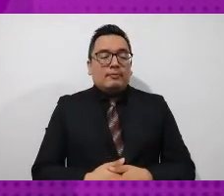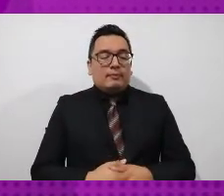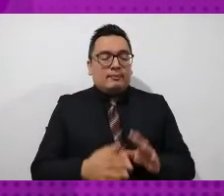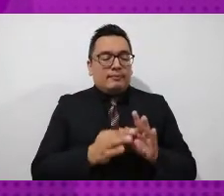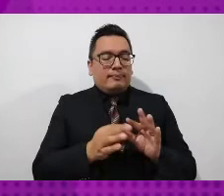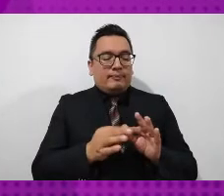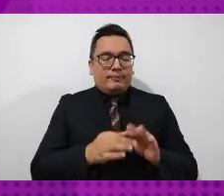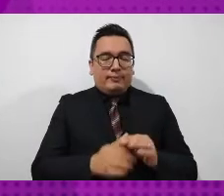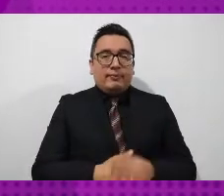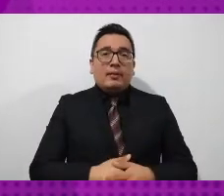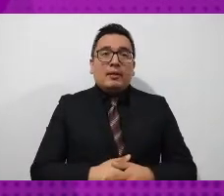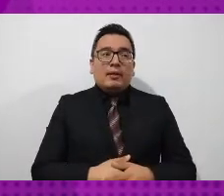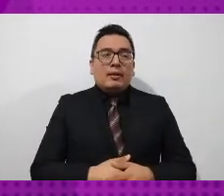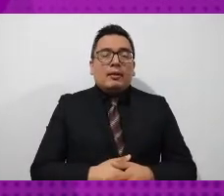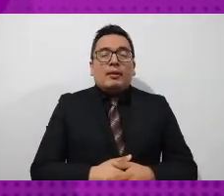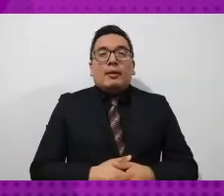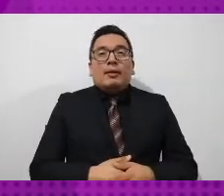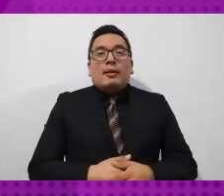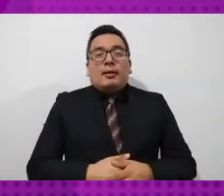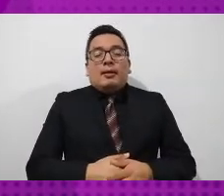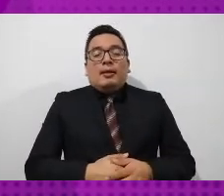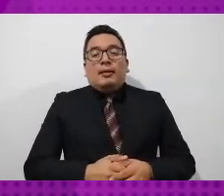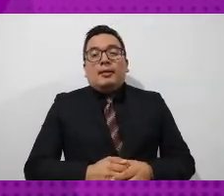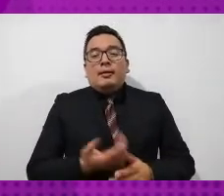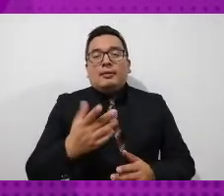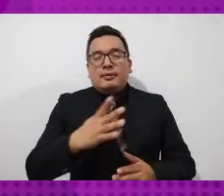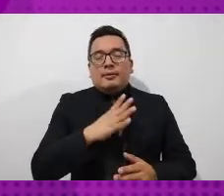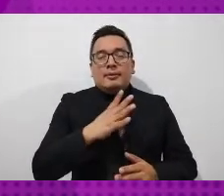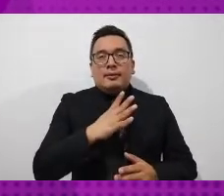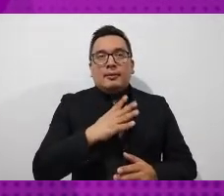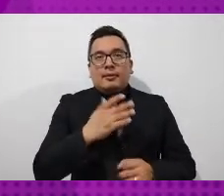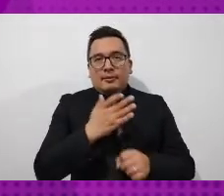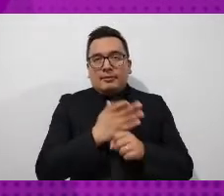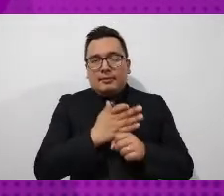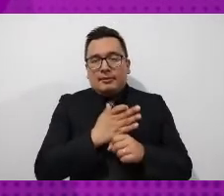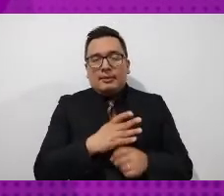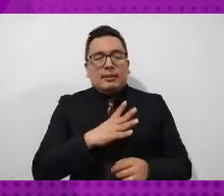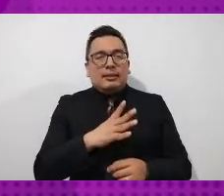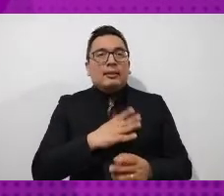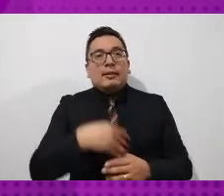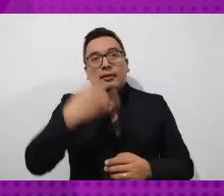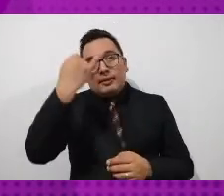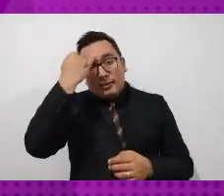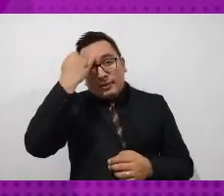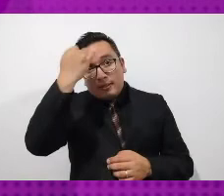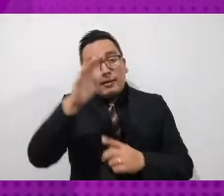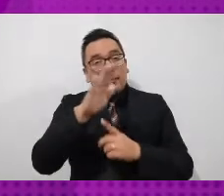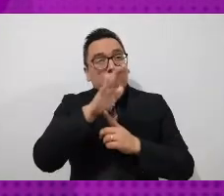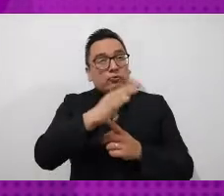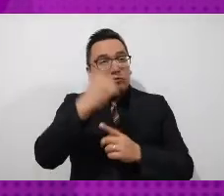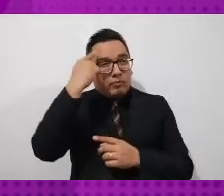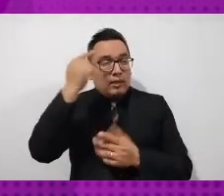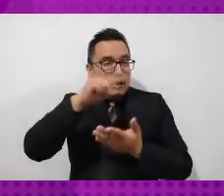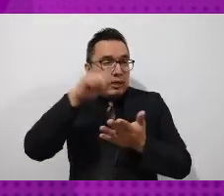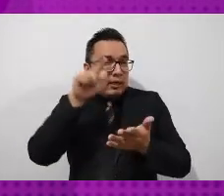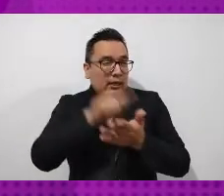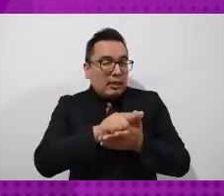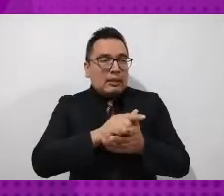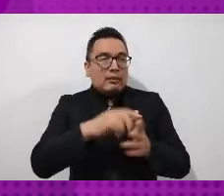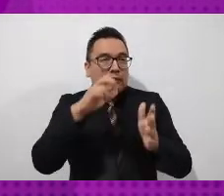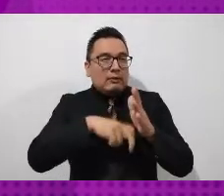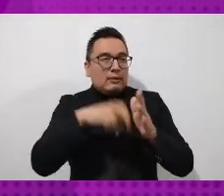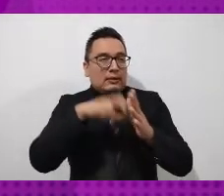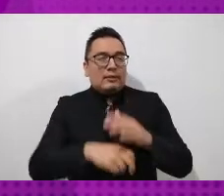del ejemplo que más se usa en este momento, que es la iniciativa en materia legislativa, es decir, leyes